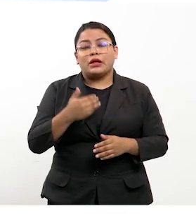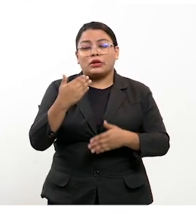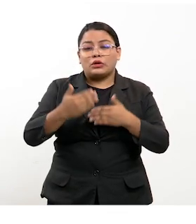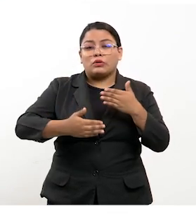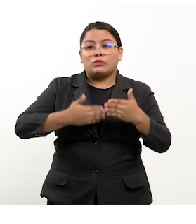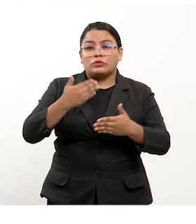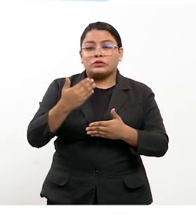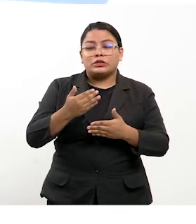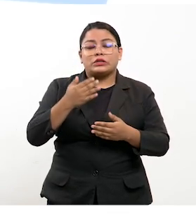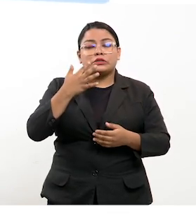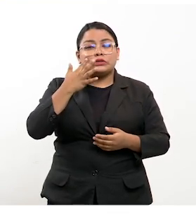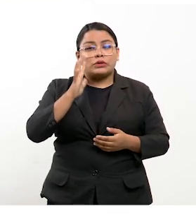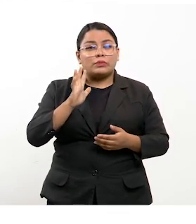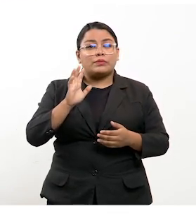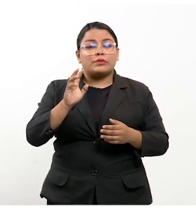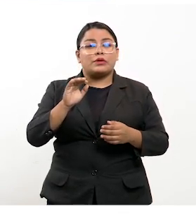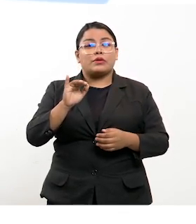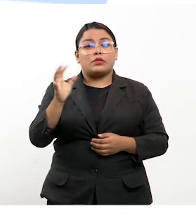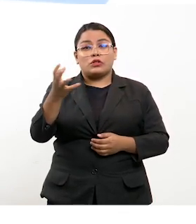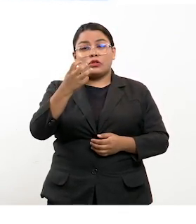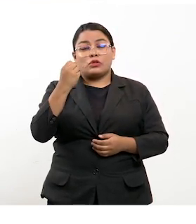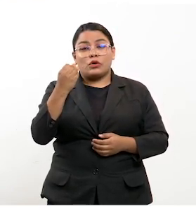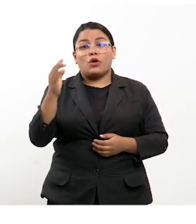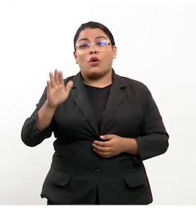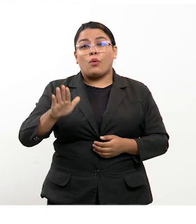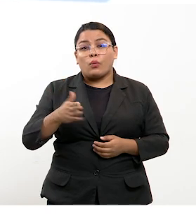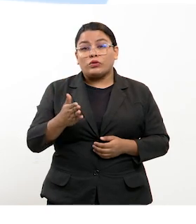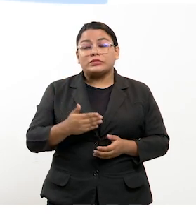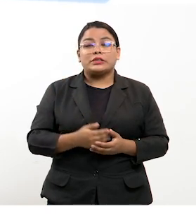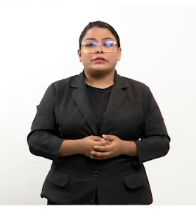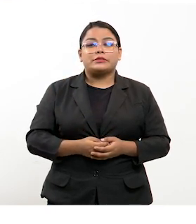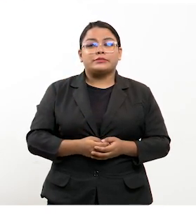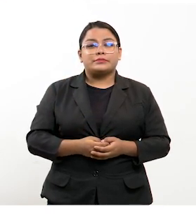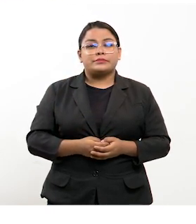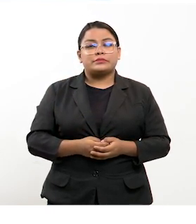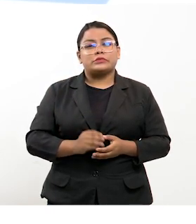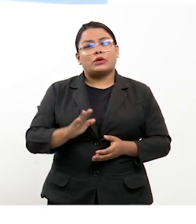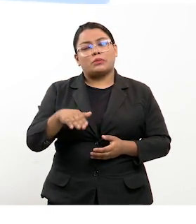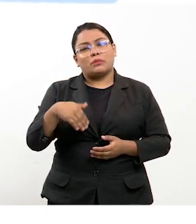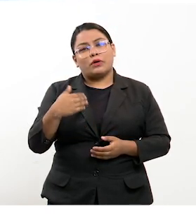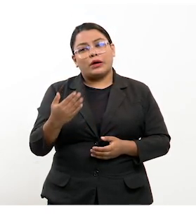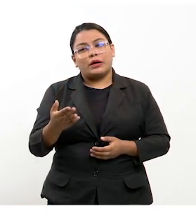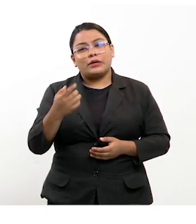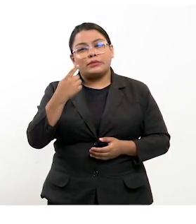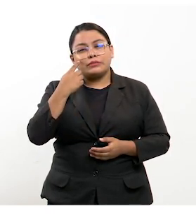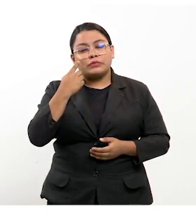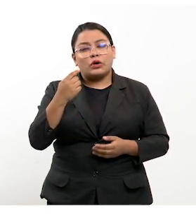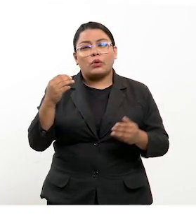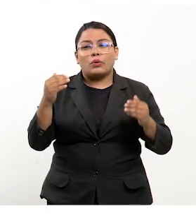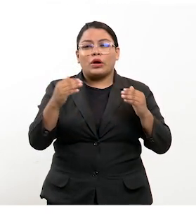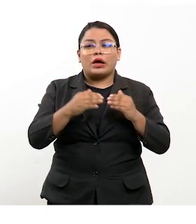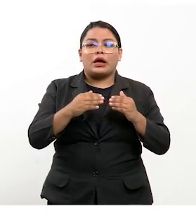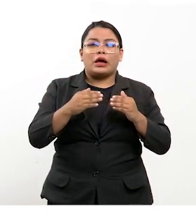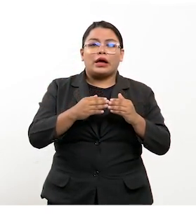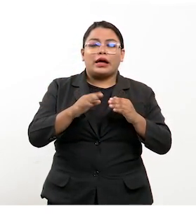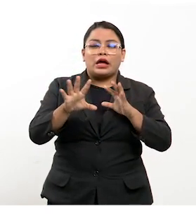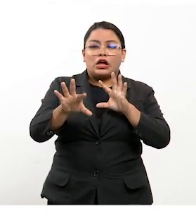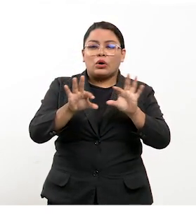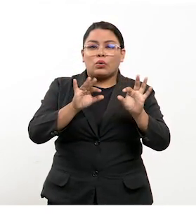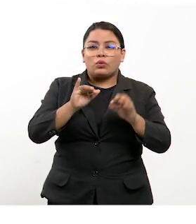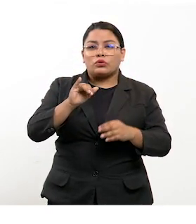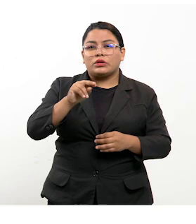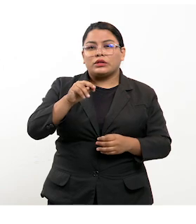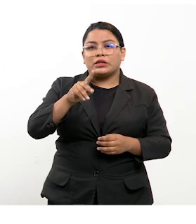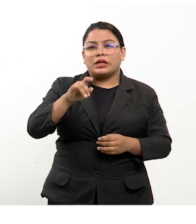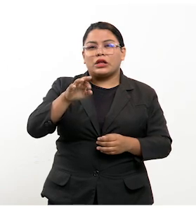escritura de textos. Después de que hemos hecho esta supresión, vamos a suprimir también aquellos indicadores de